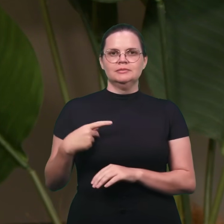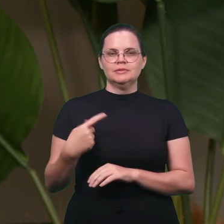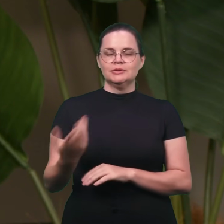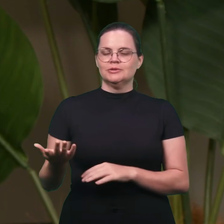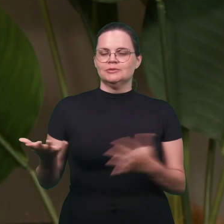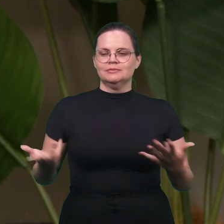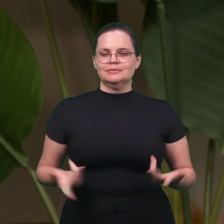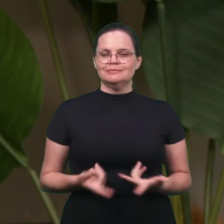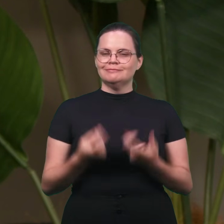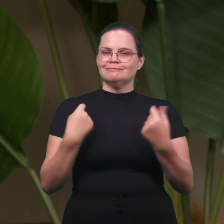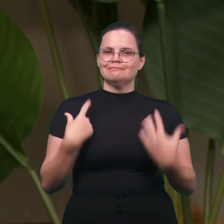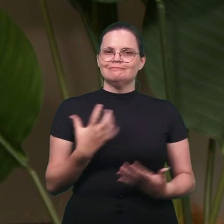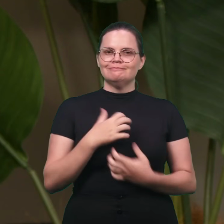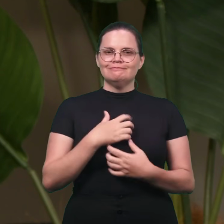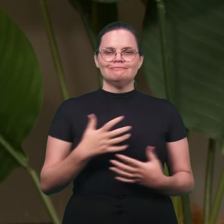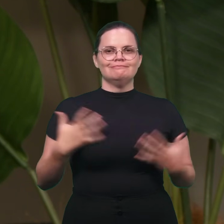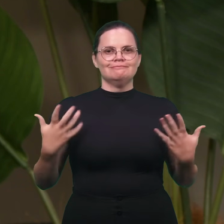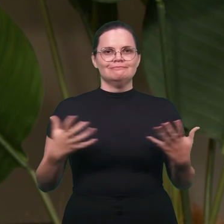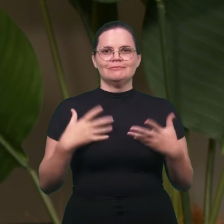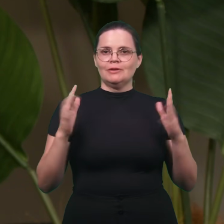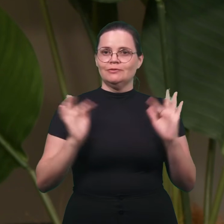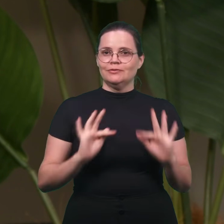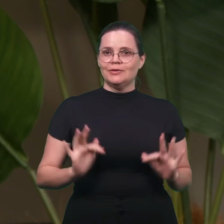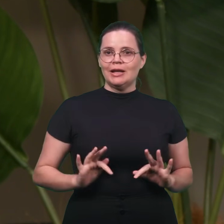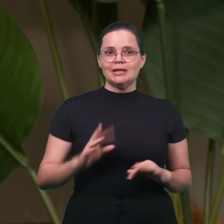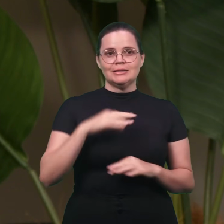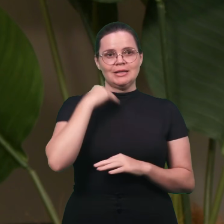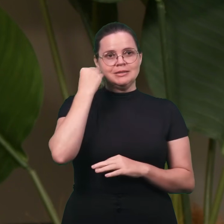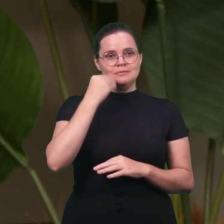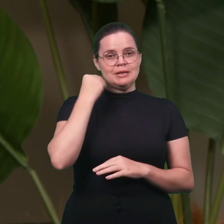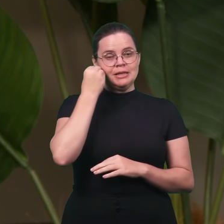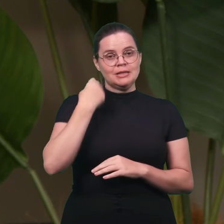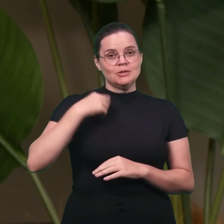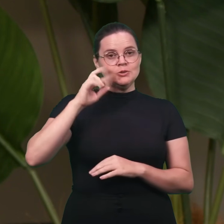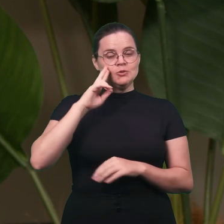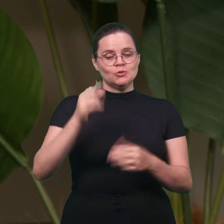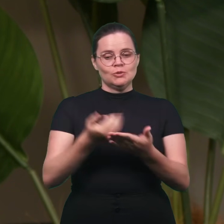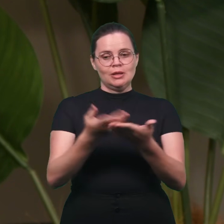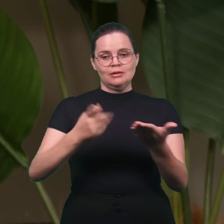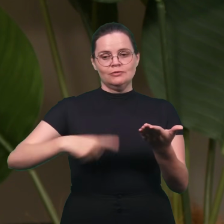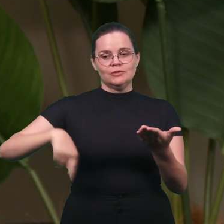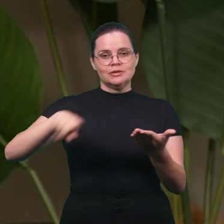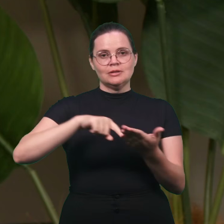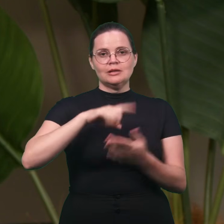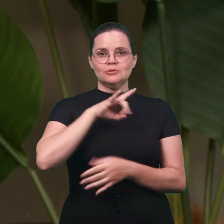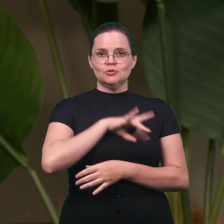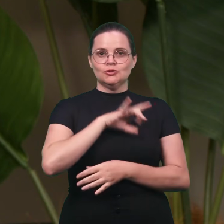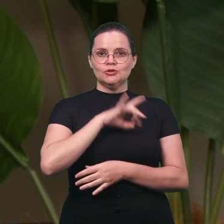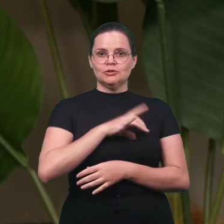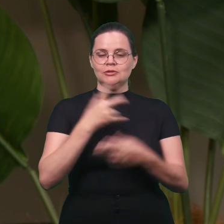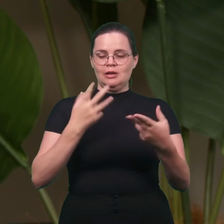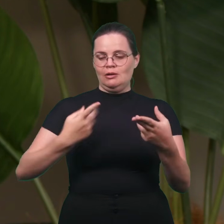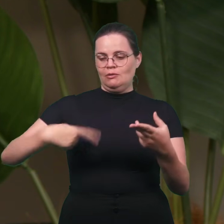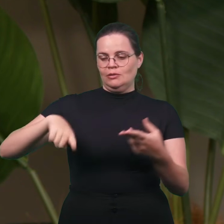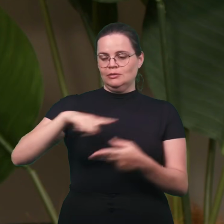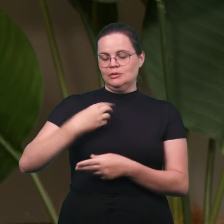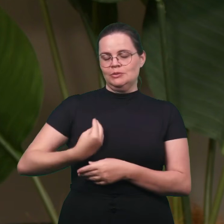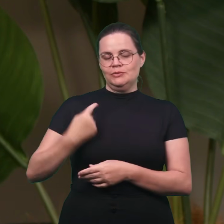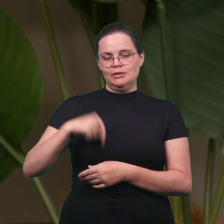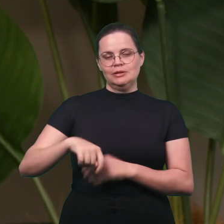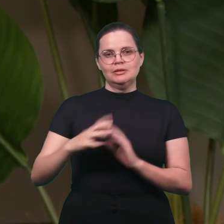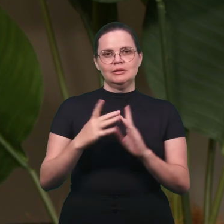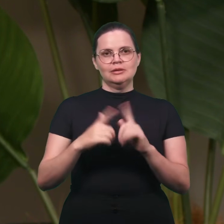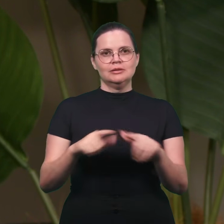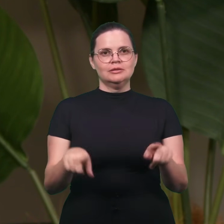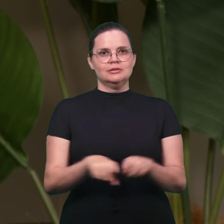pastor. Que alegria ver a experiência que o senhor tem concedido aí no Chile, que são experiências que nós também temos vivido